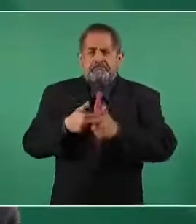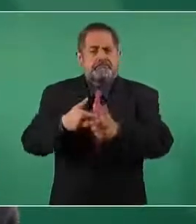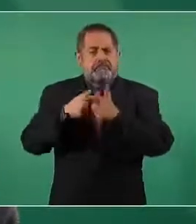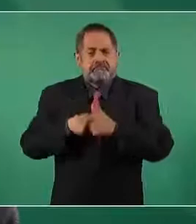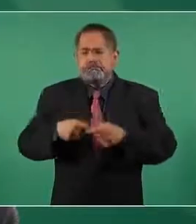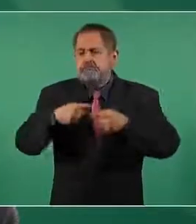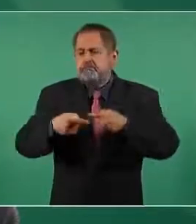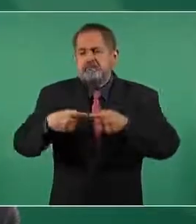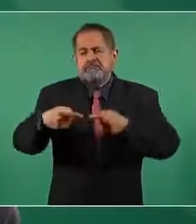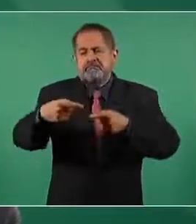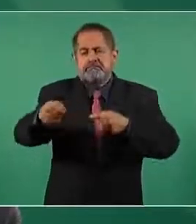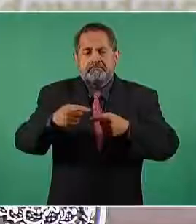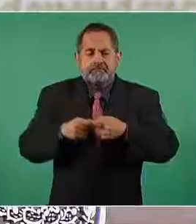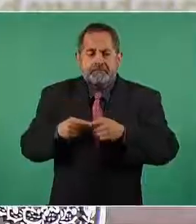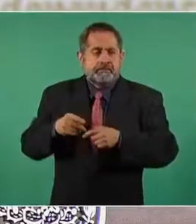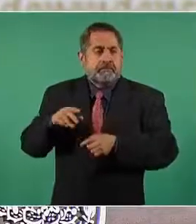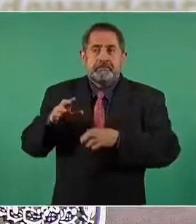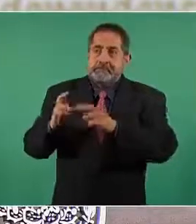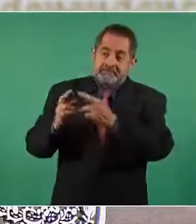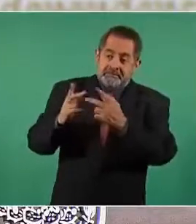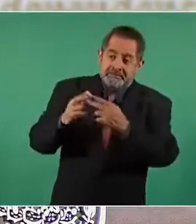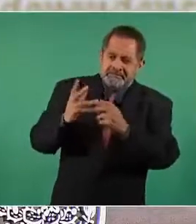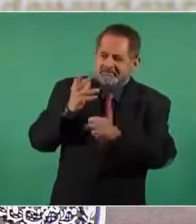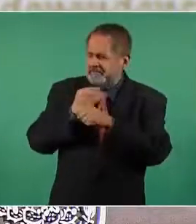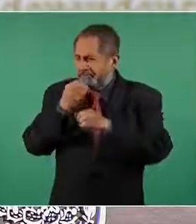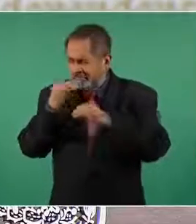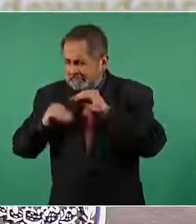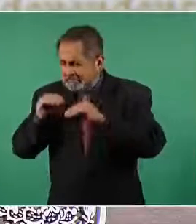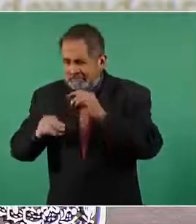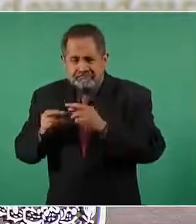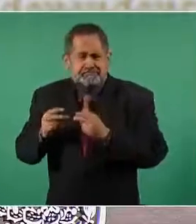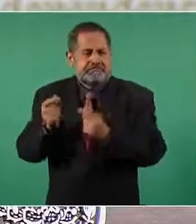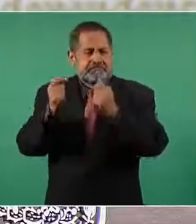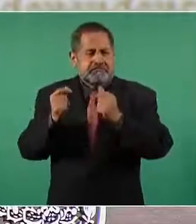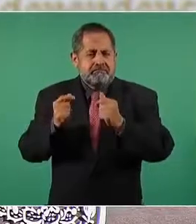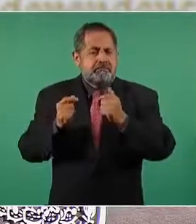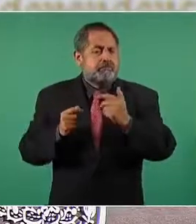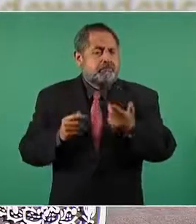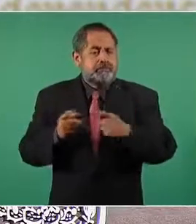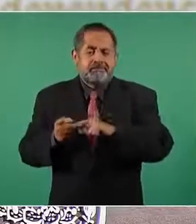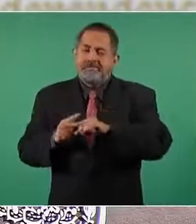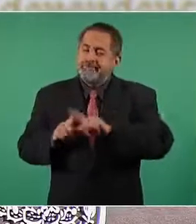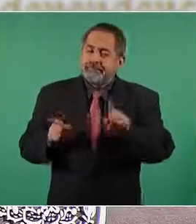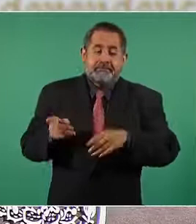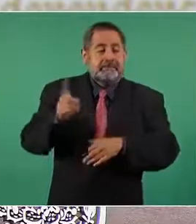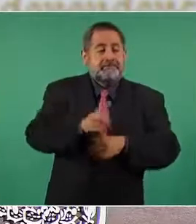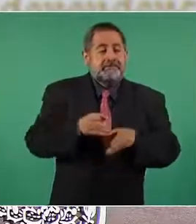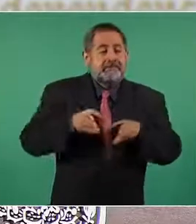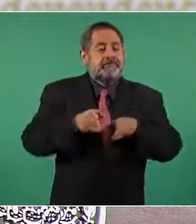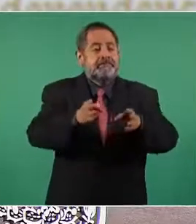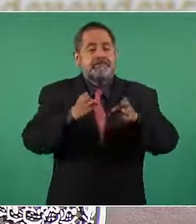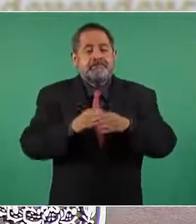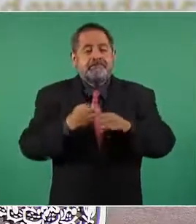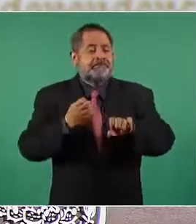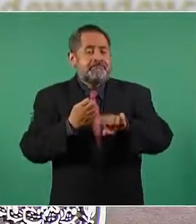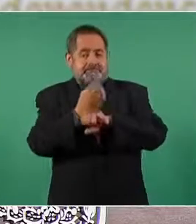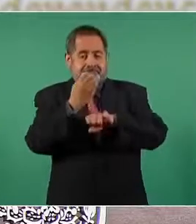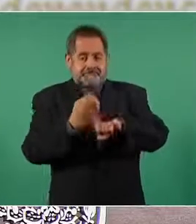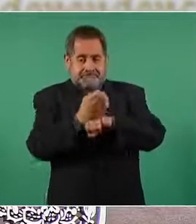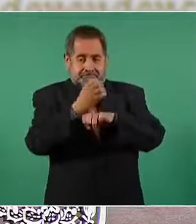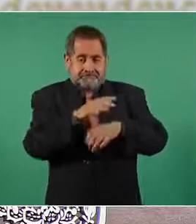no fueron muy severos. Sin embargo, no fue así en la red estatal, donde se tuvieron